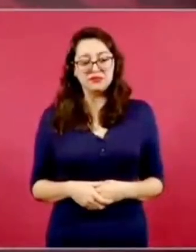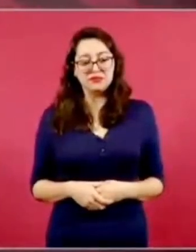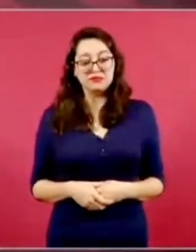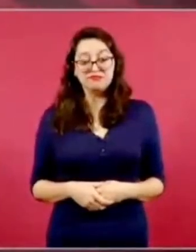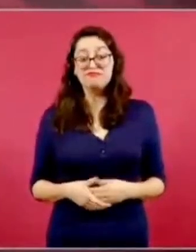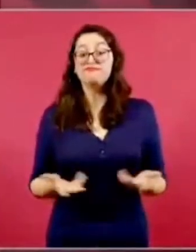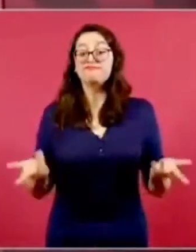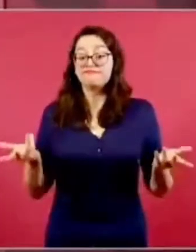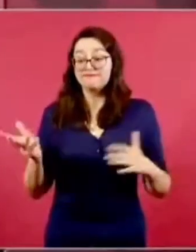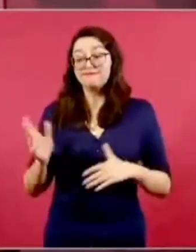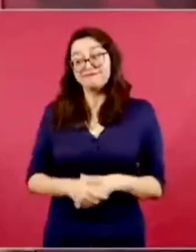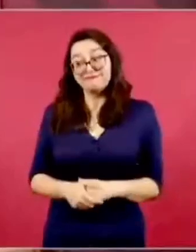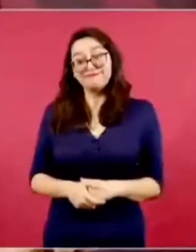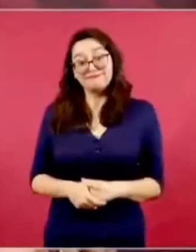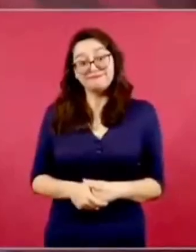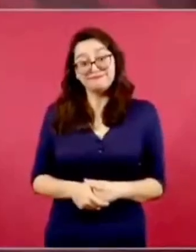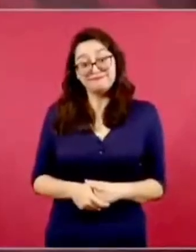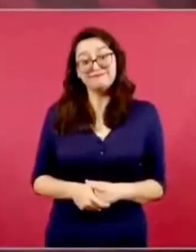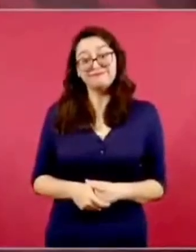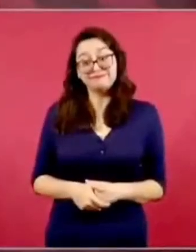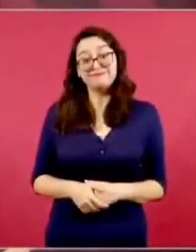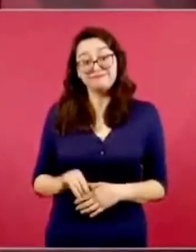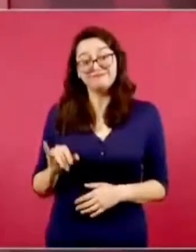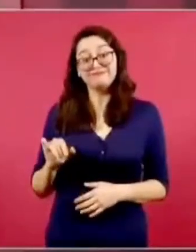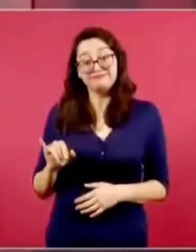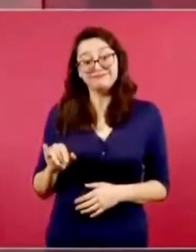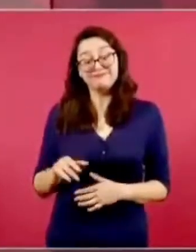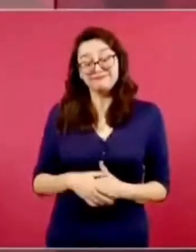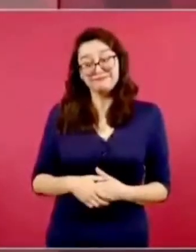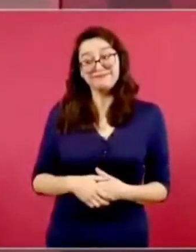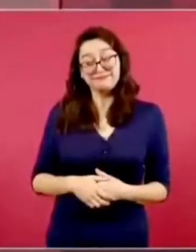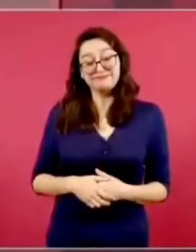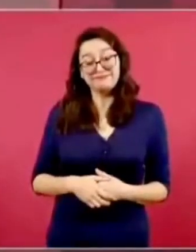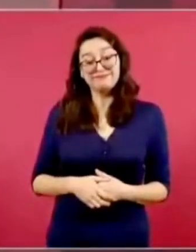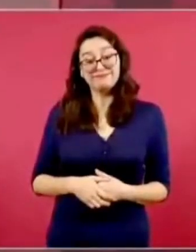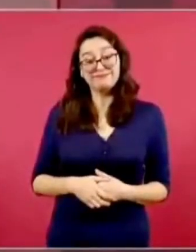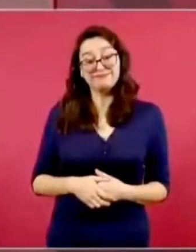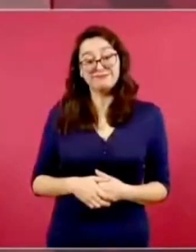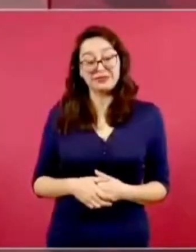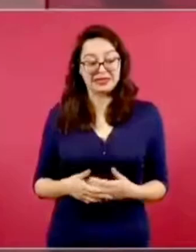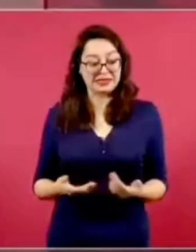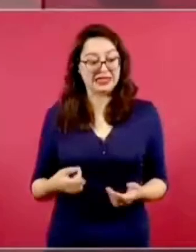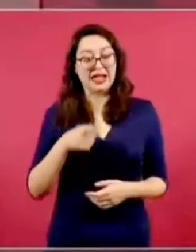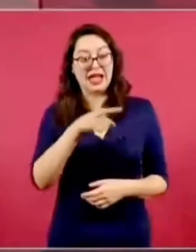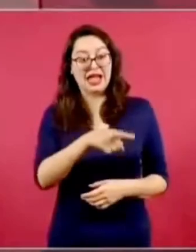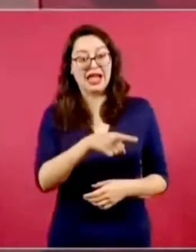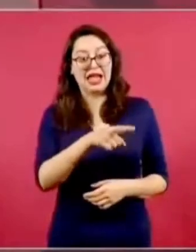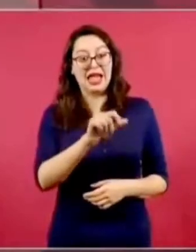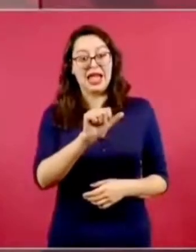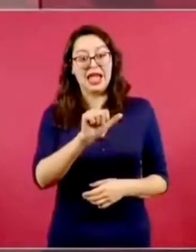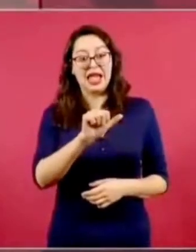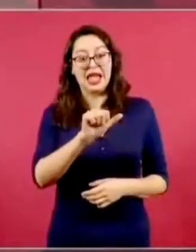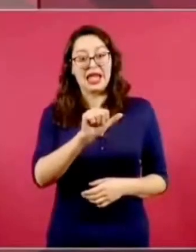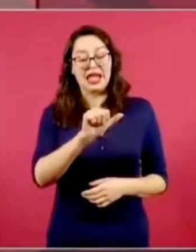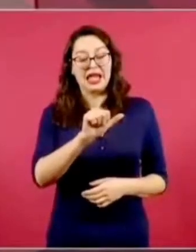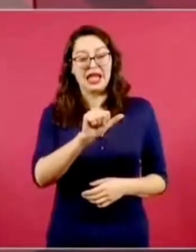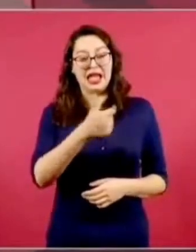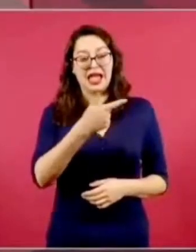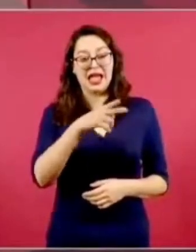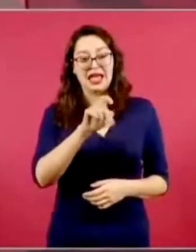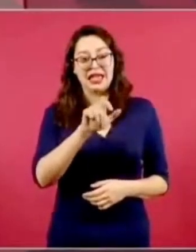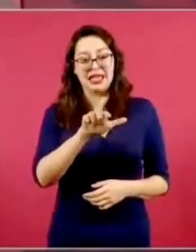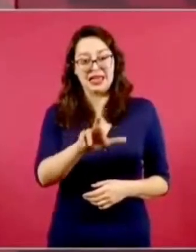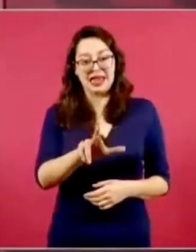Pues sí, como dice Aguilar Camín, ¿no?, que él es de Chetumal, yo soy de Tepeitán,